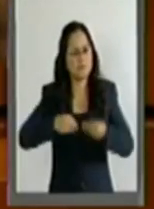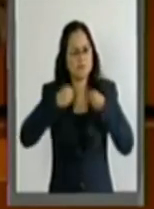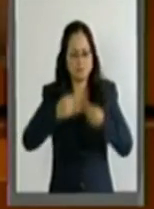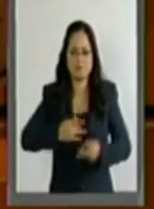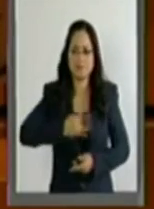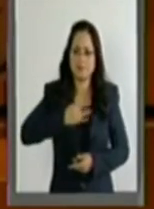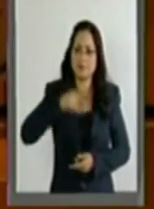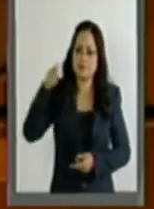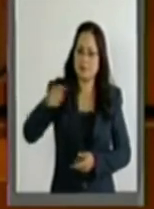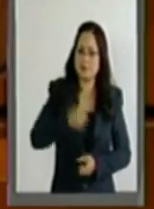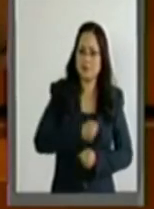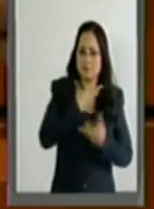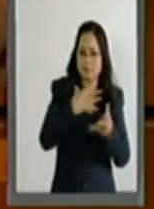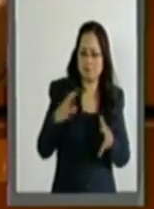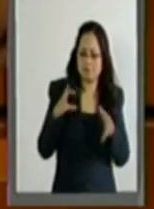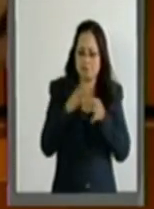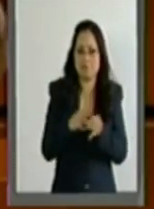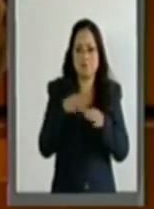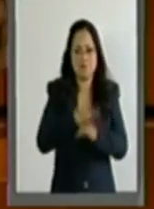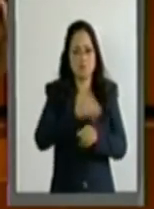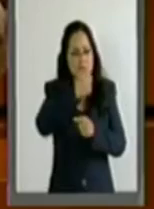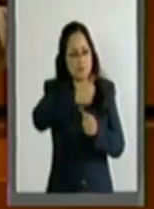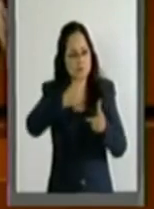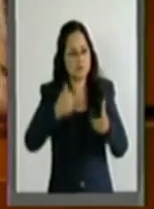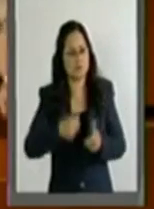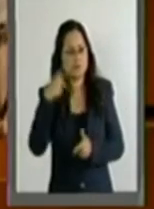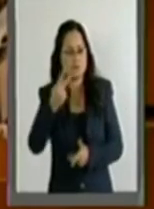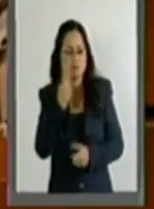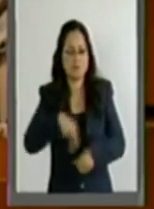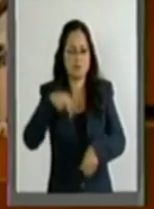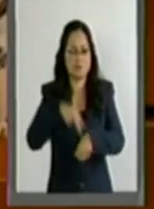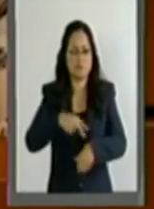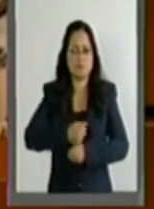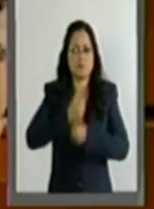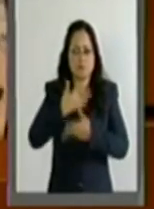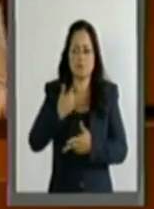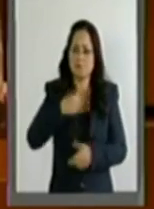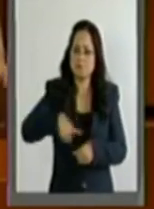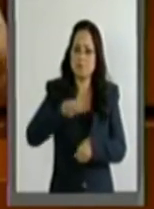lo que él expresa en todas y cada una de las manifestaciones de su vida.